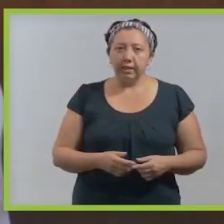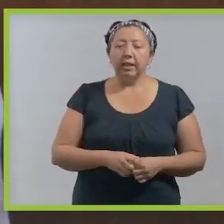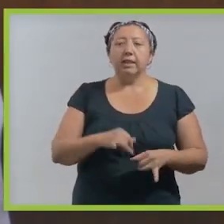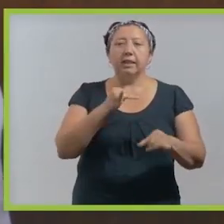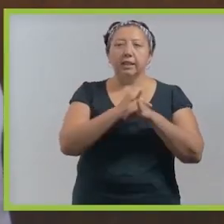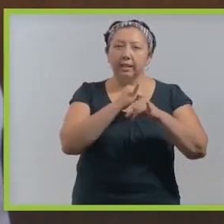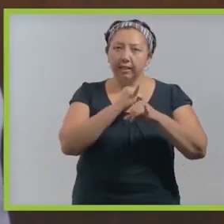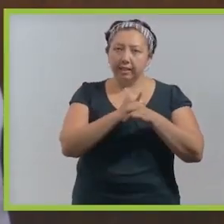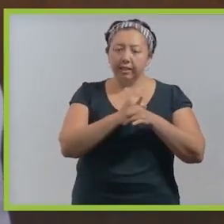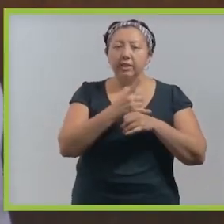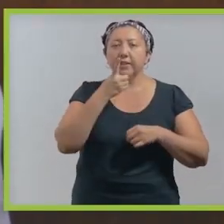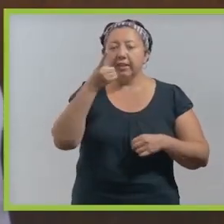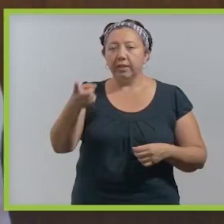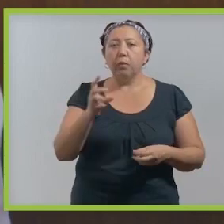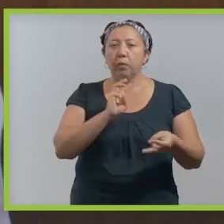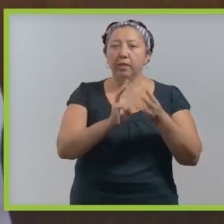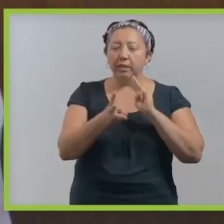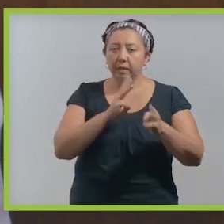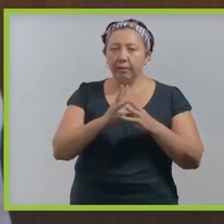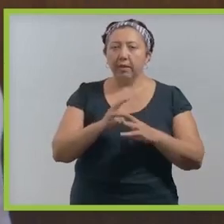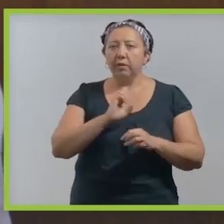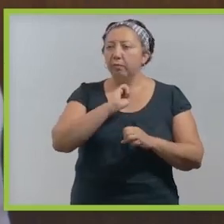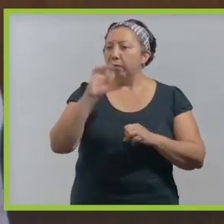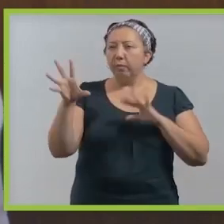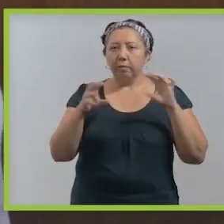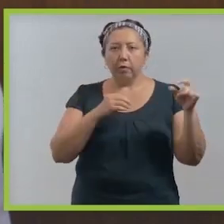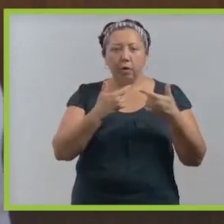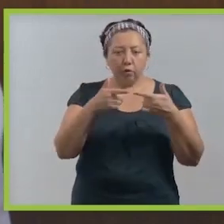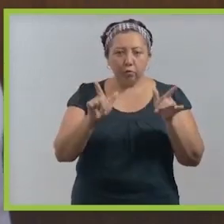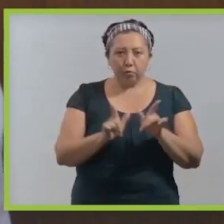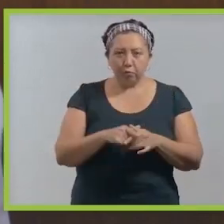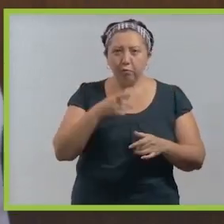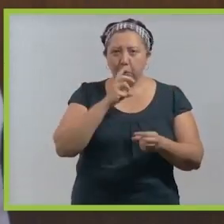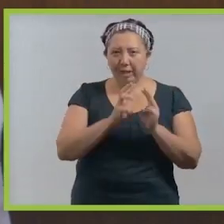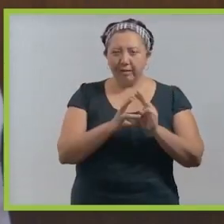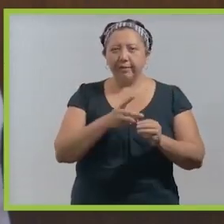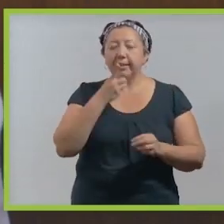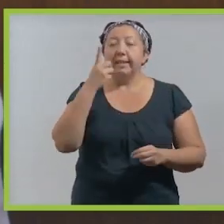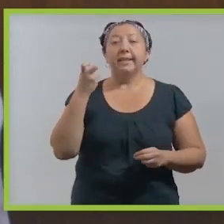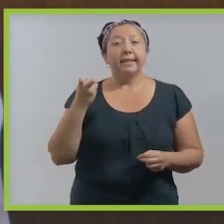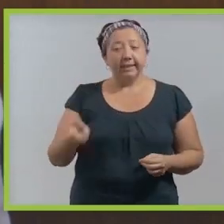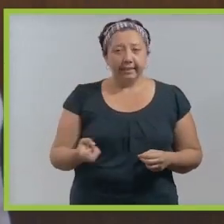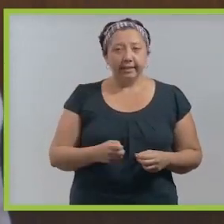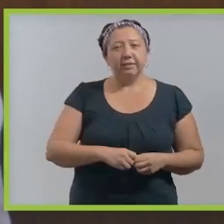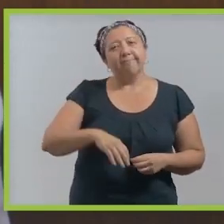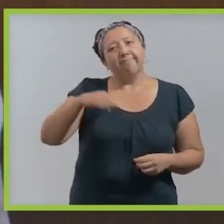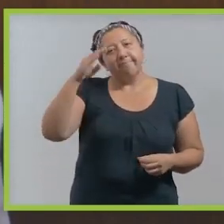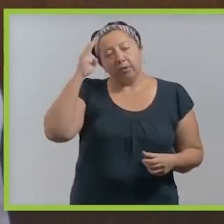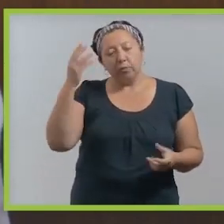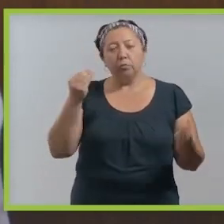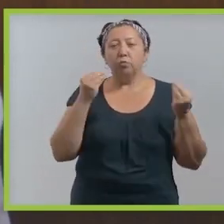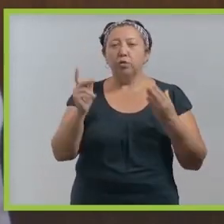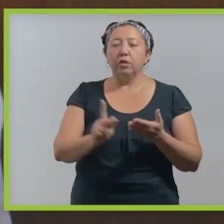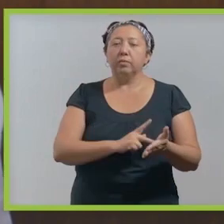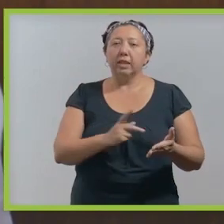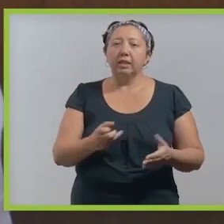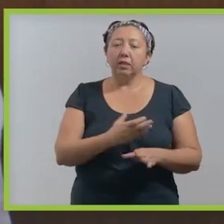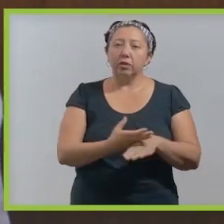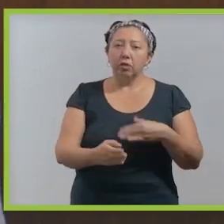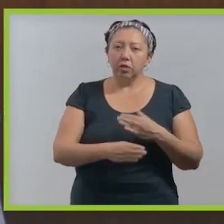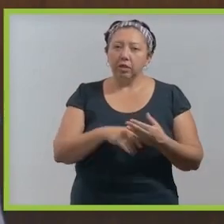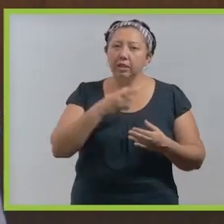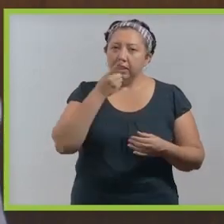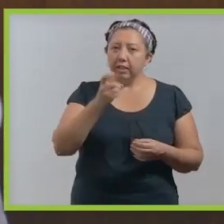redes sociales, de lo que nos mandamos en los WhatsApps y que nos mandamos en grupos, pues es que estas opiniones o muchas veces estas cosas